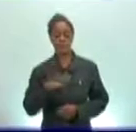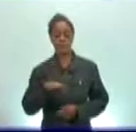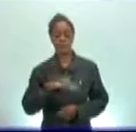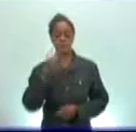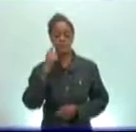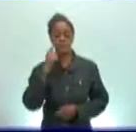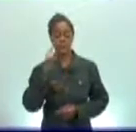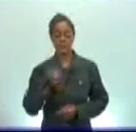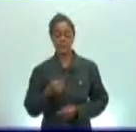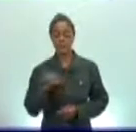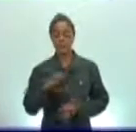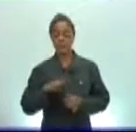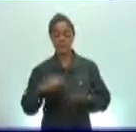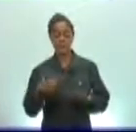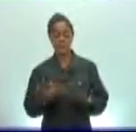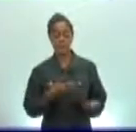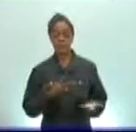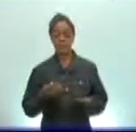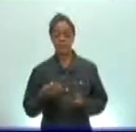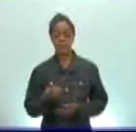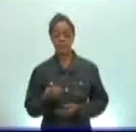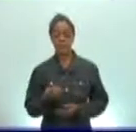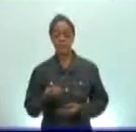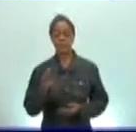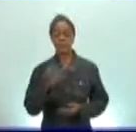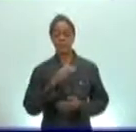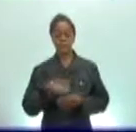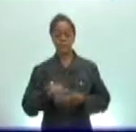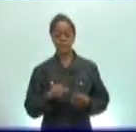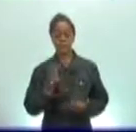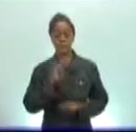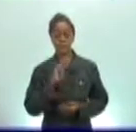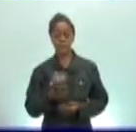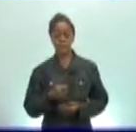virtual, del cual le damos la dirección electrónica.